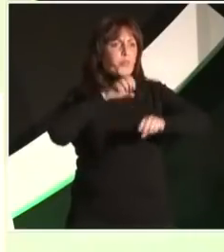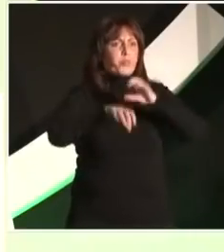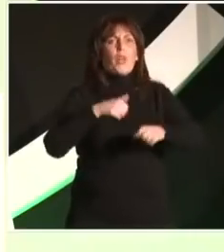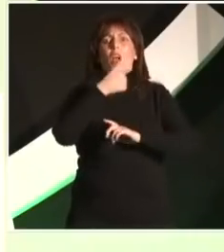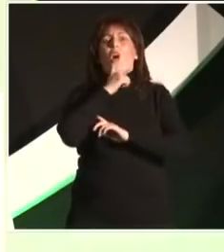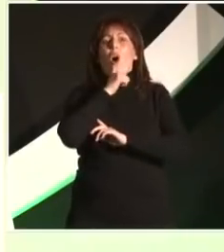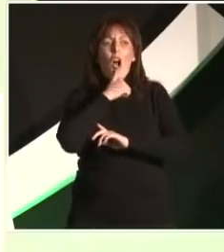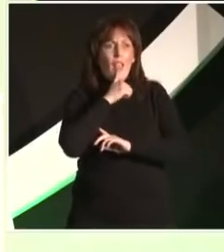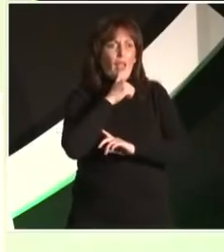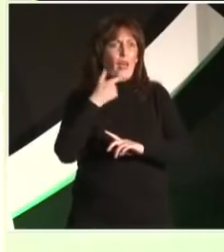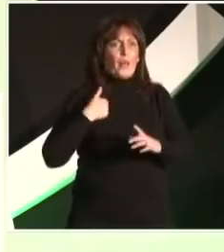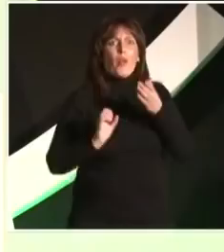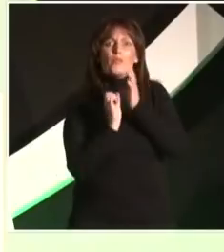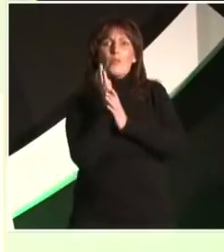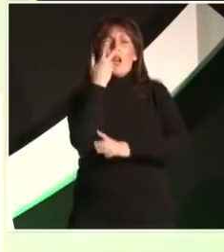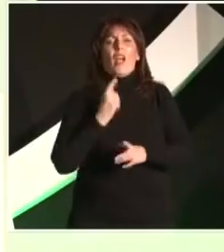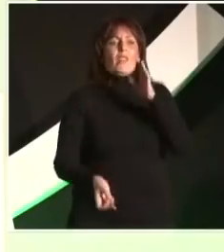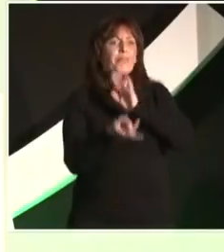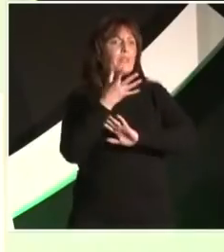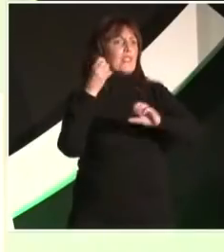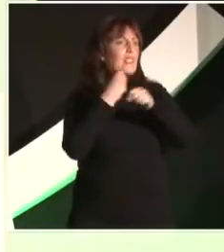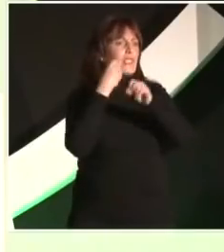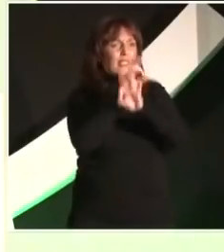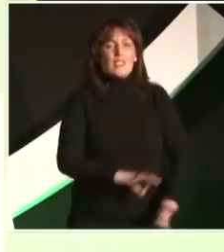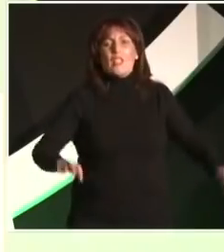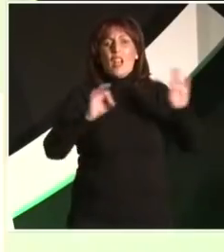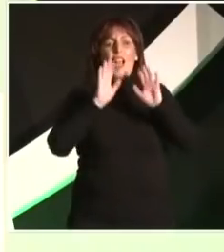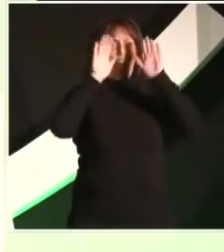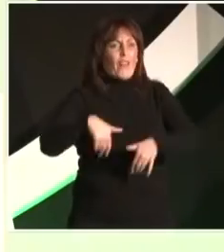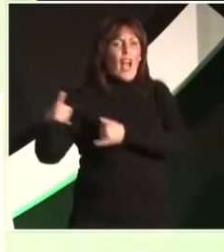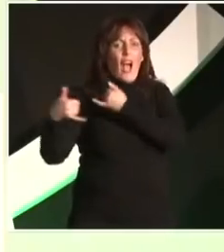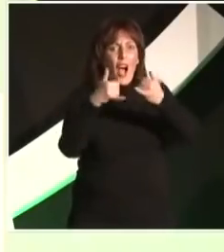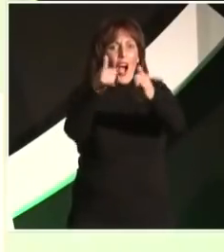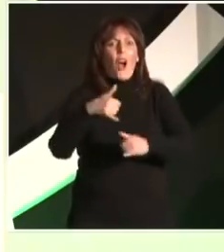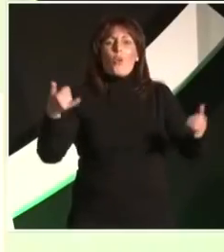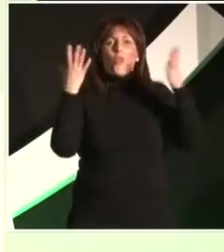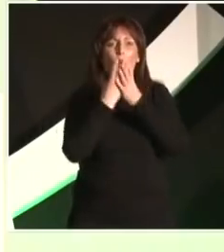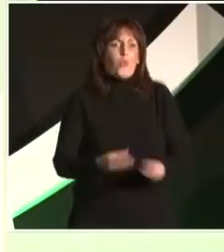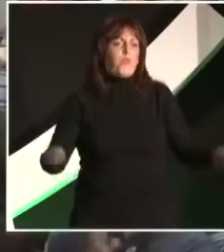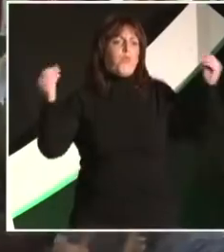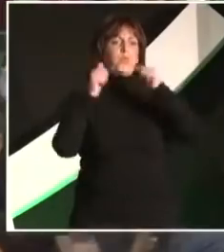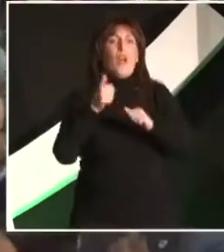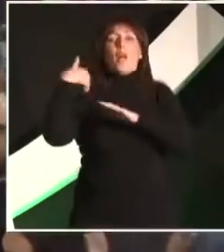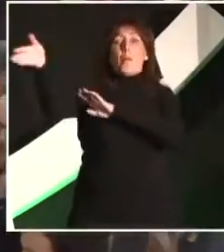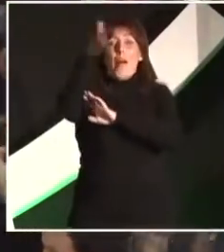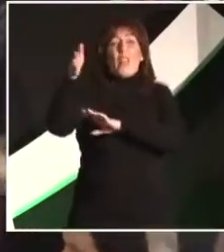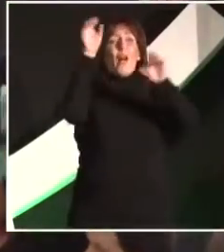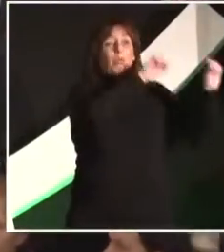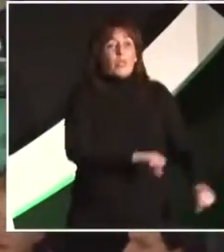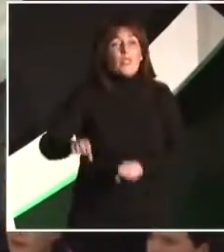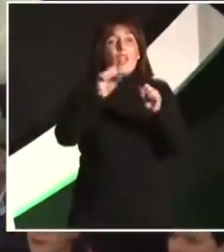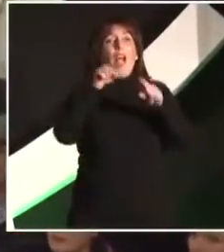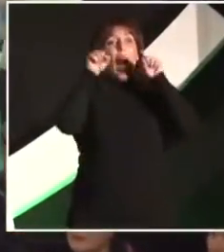olivar intensivo que ni siquiera genera empleo y se carga nuestros acuíferos. Ahí hay que sacar la bandera. Ahí es cuando hay que